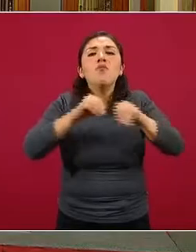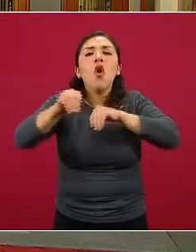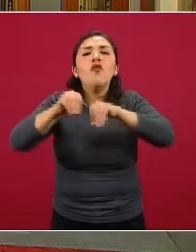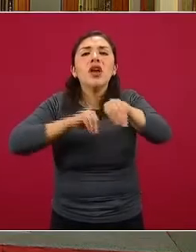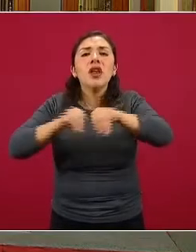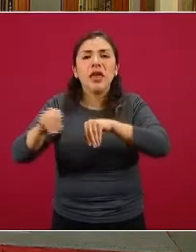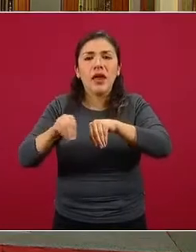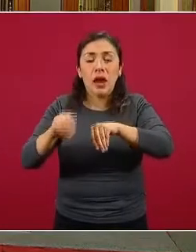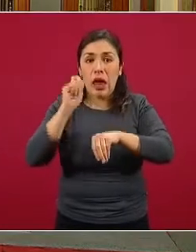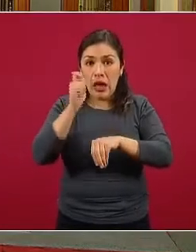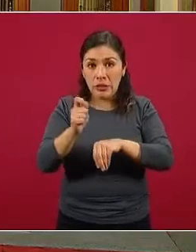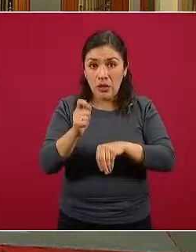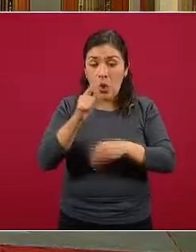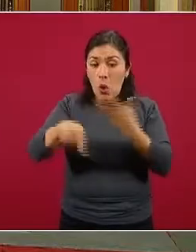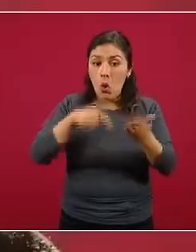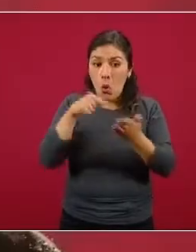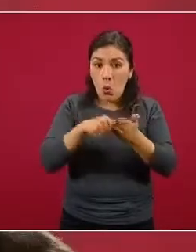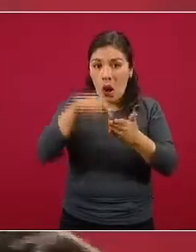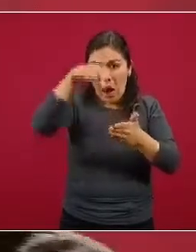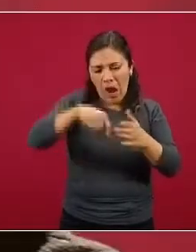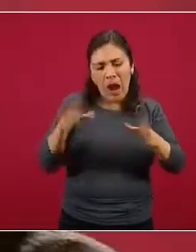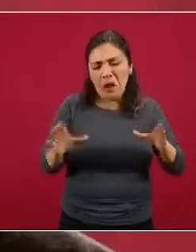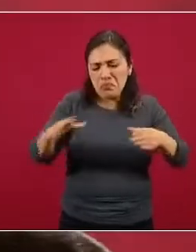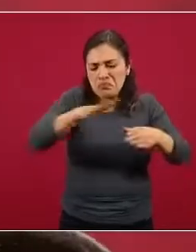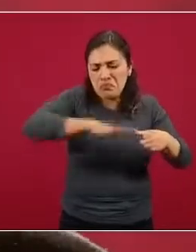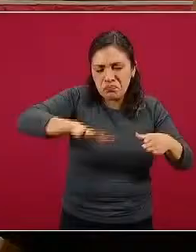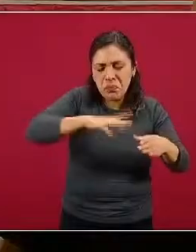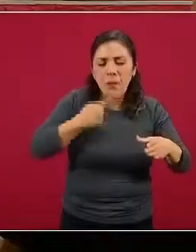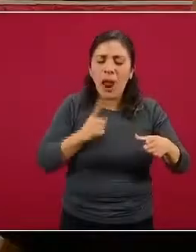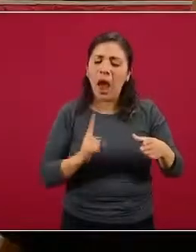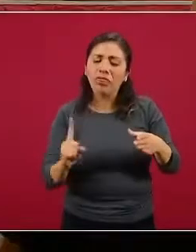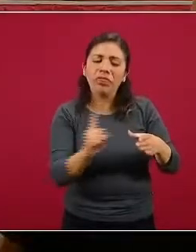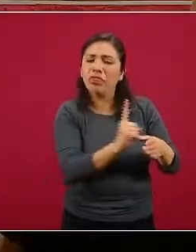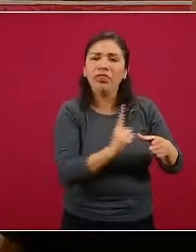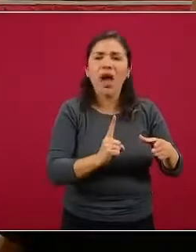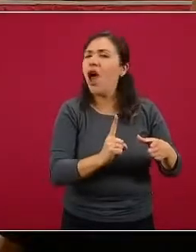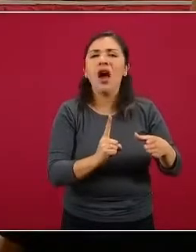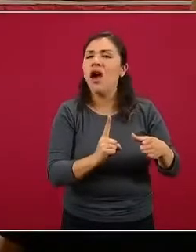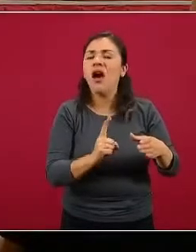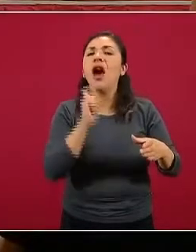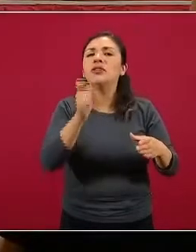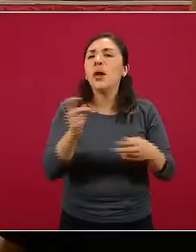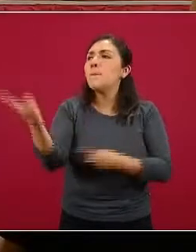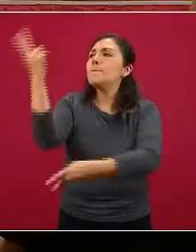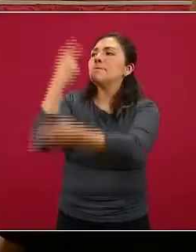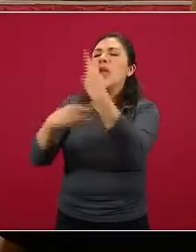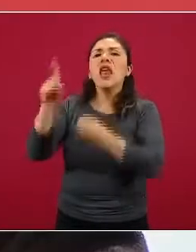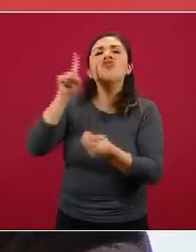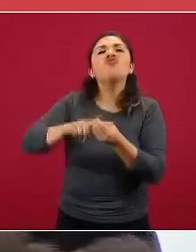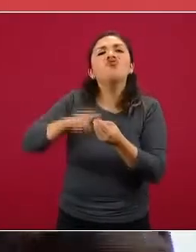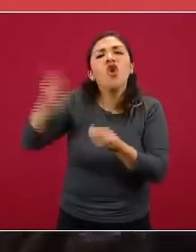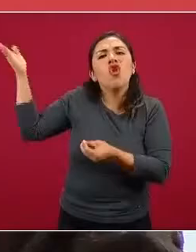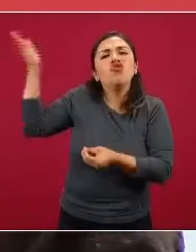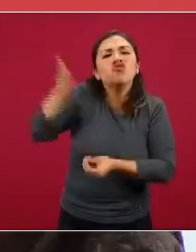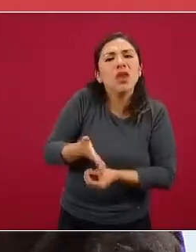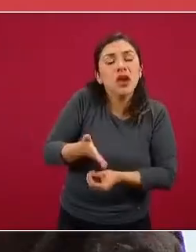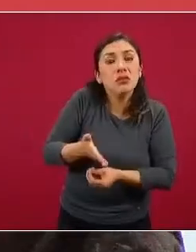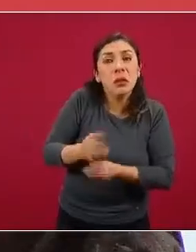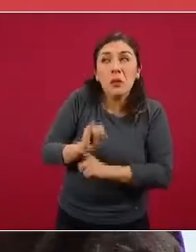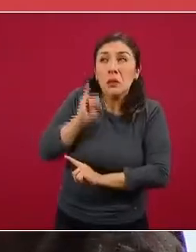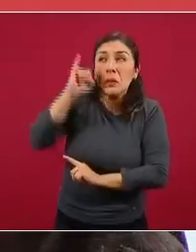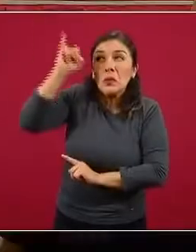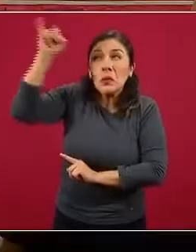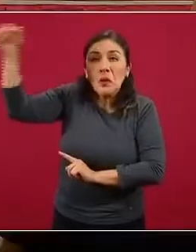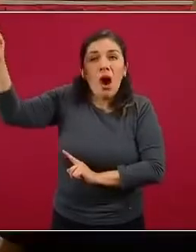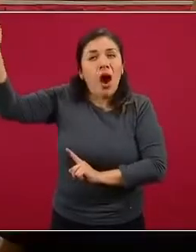a que estando en un sitio particular se muevan, sino de dónde provienen. Entre más lejos sea